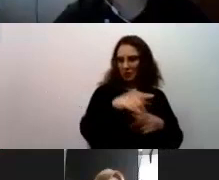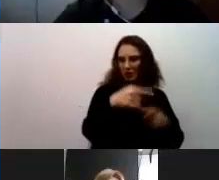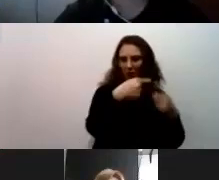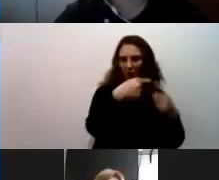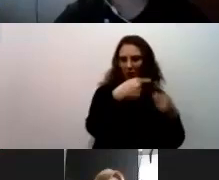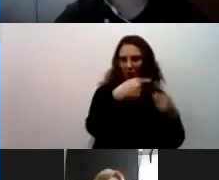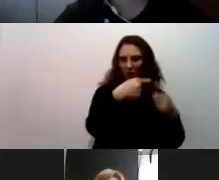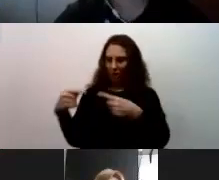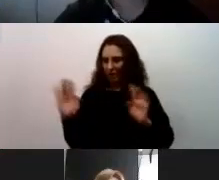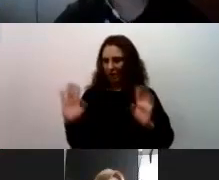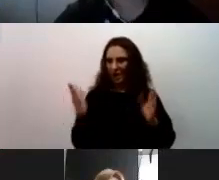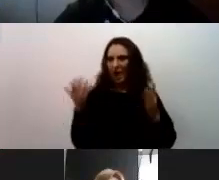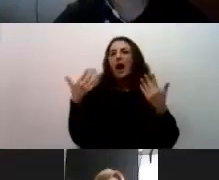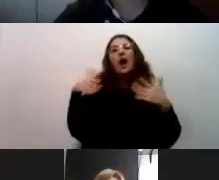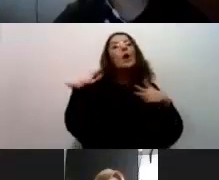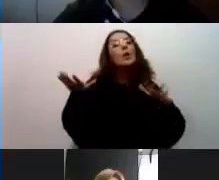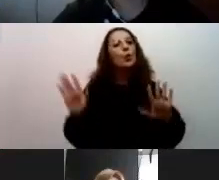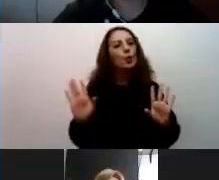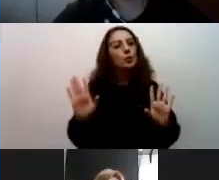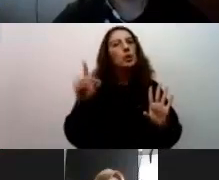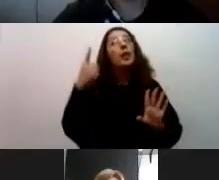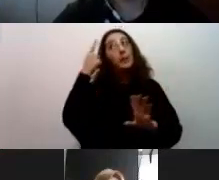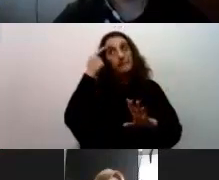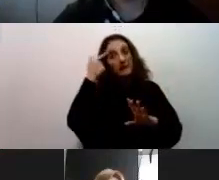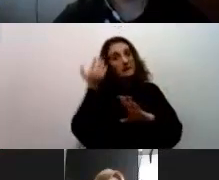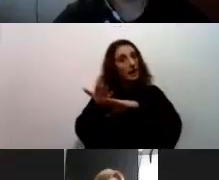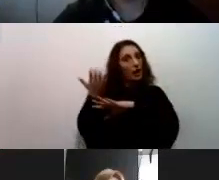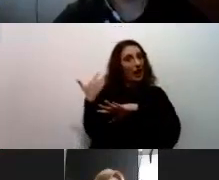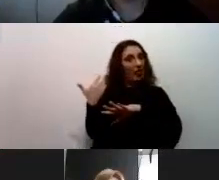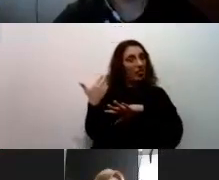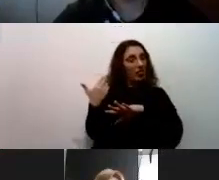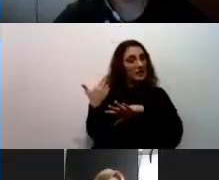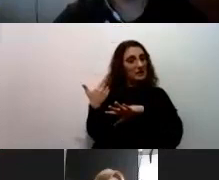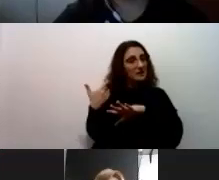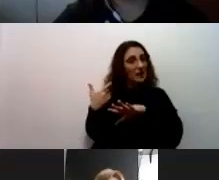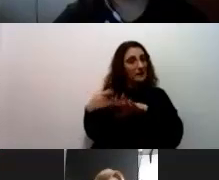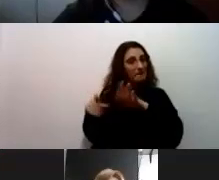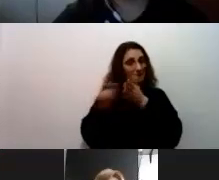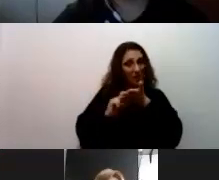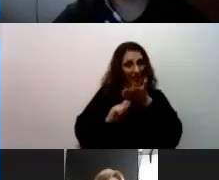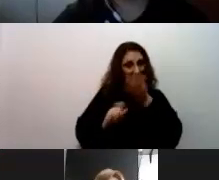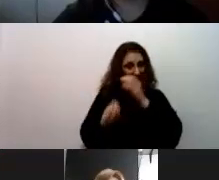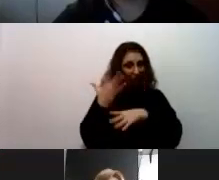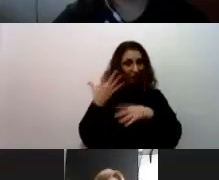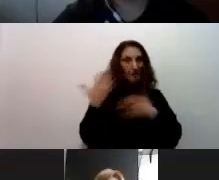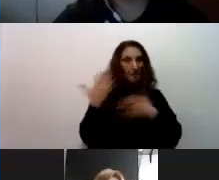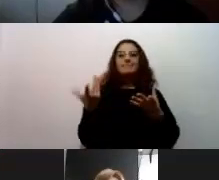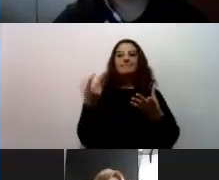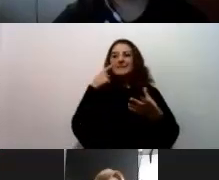aun cuando hayan sido contempladas por el legislador de una manera expresa, si se ajustan al espíritu de la